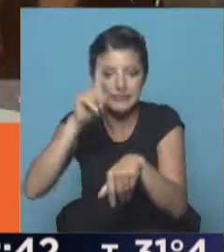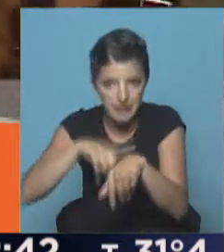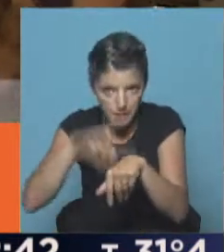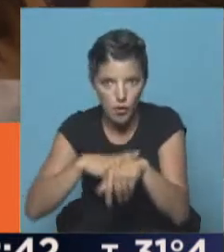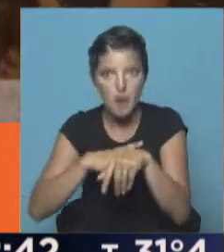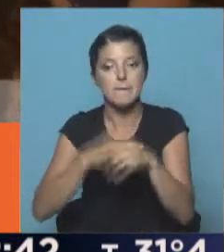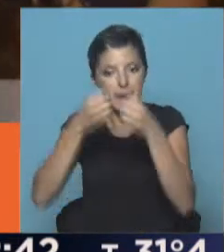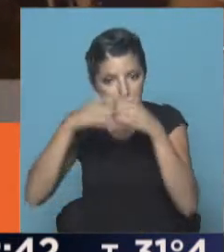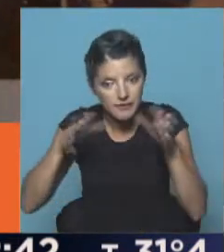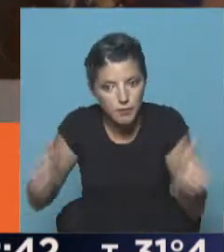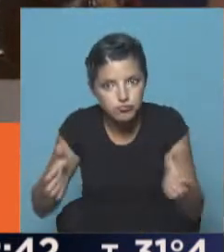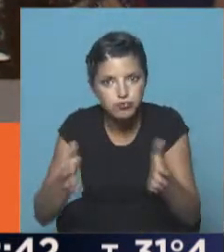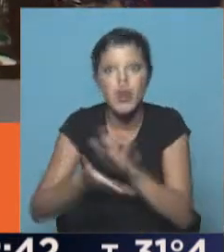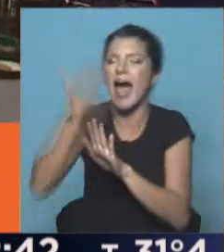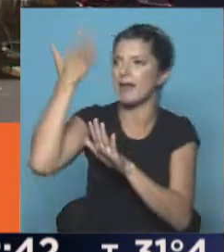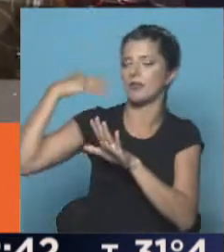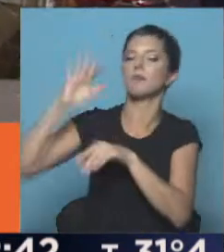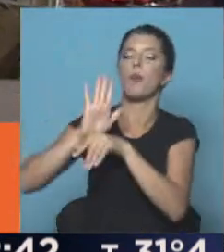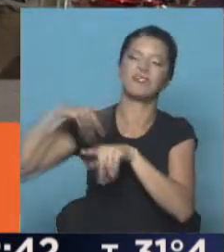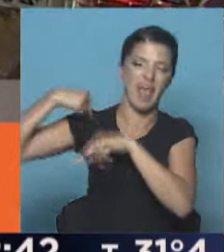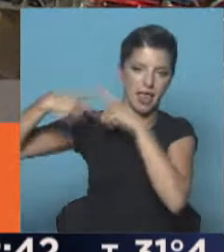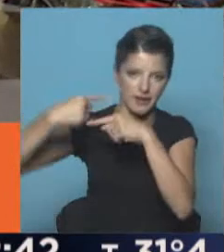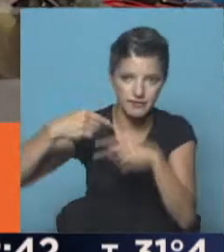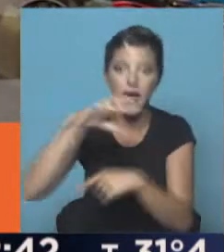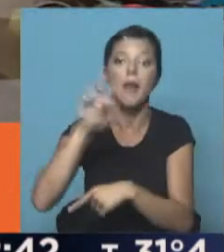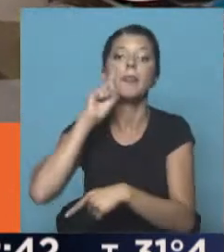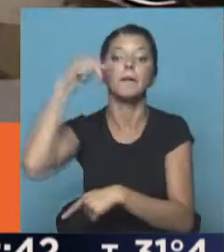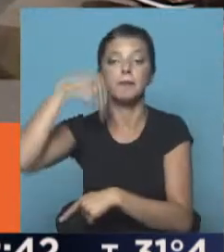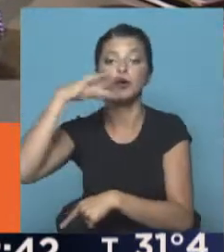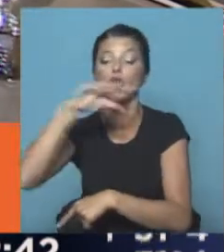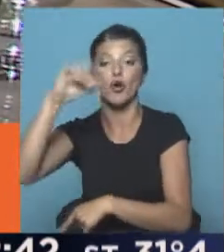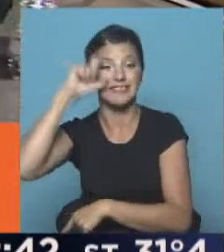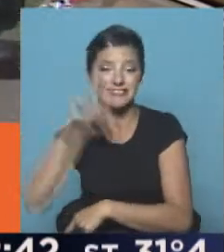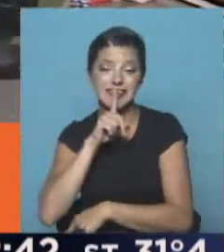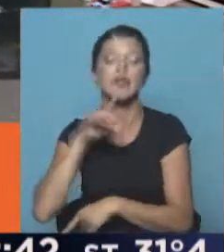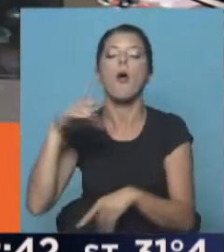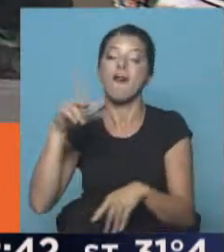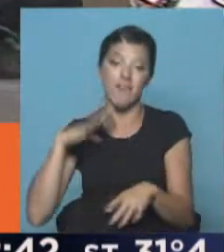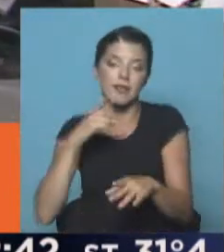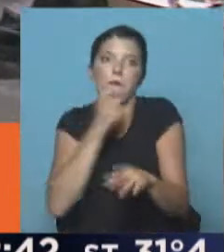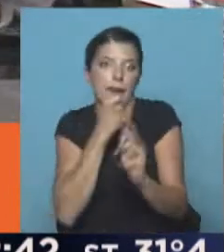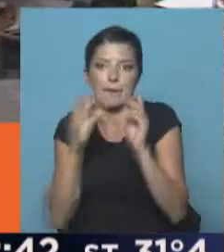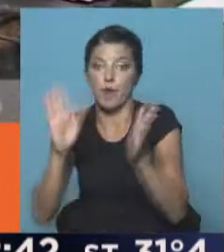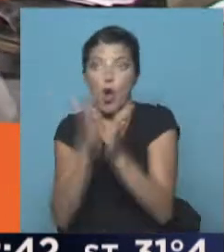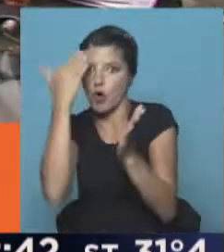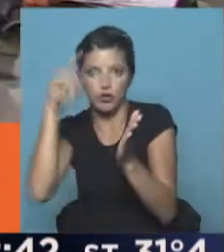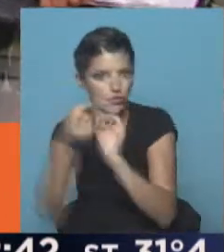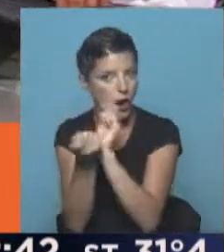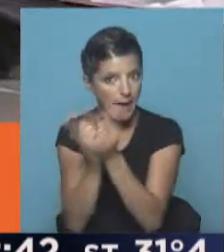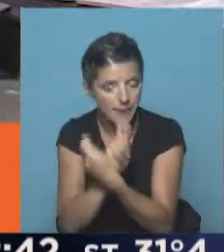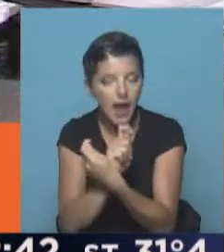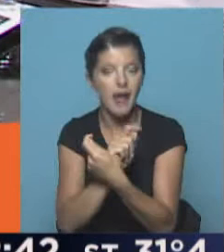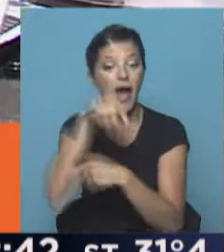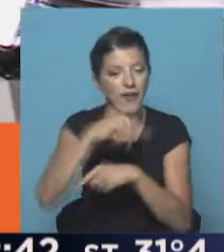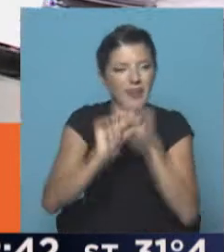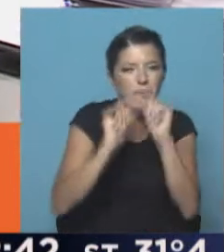desprenderse de esa herencia todavía no se han desprendido en materia constitucional como querrían y demás en términos de educación empiezan a hacerlo